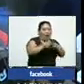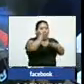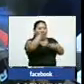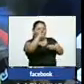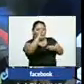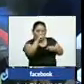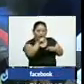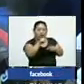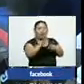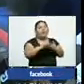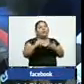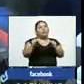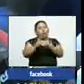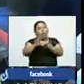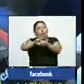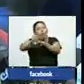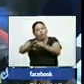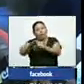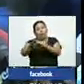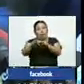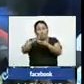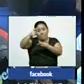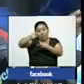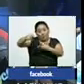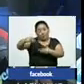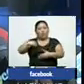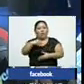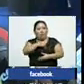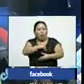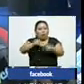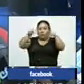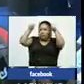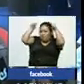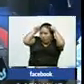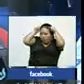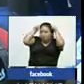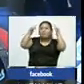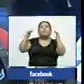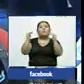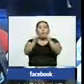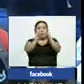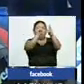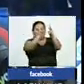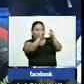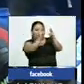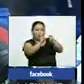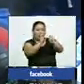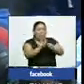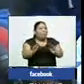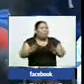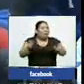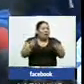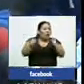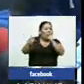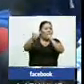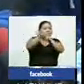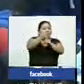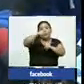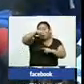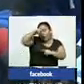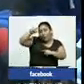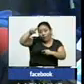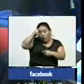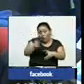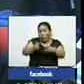se invirtió en médicos, enfermeras y en una serie de rubros que exclusivamente tenían como finalidad el trabajo de